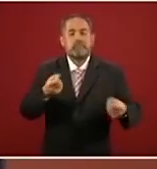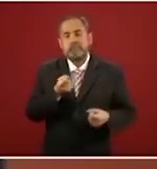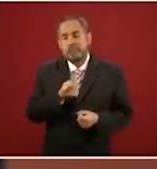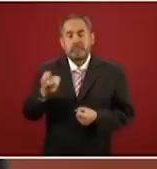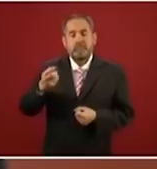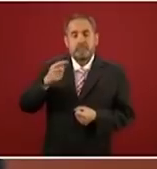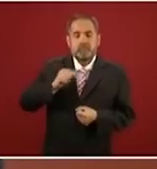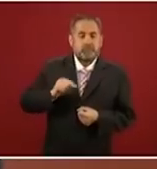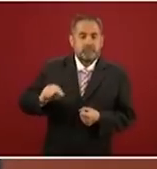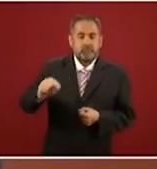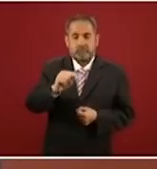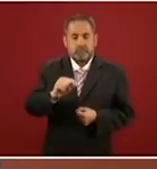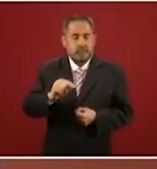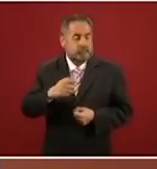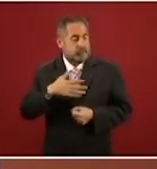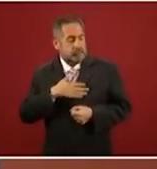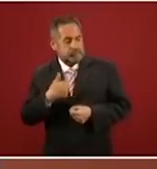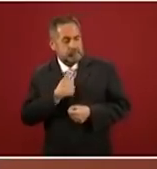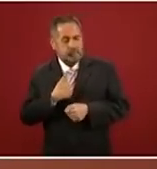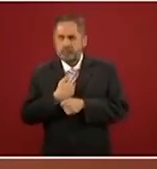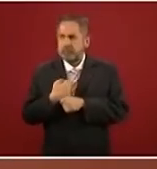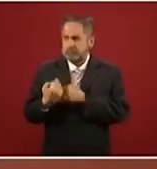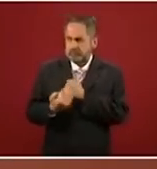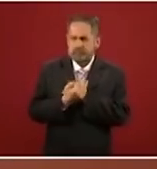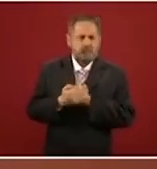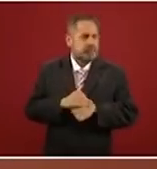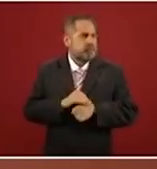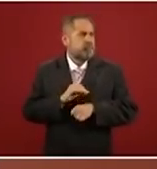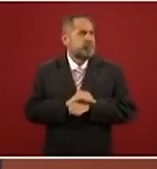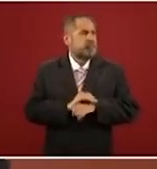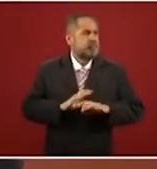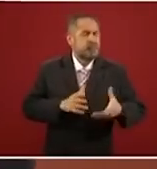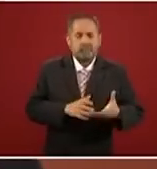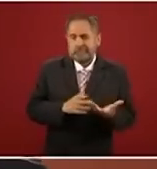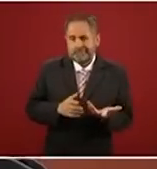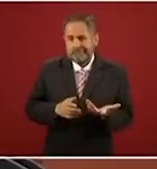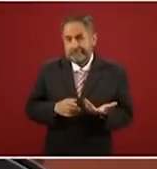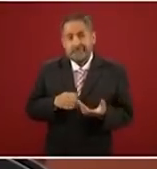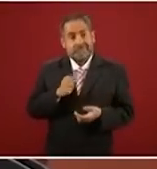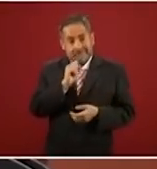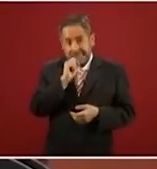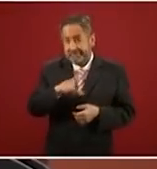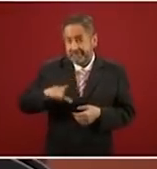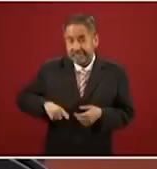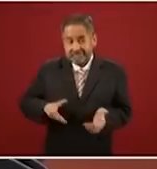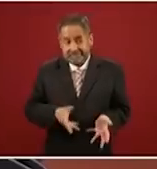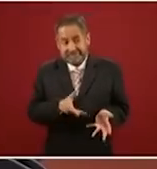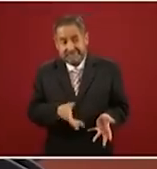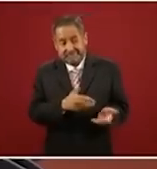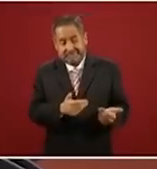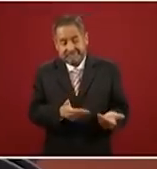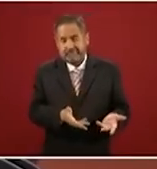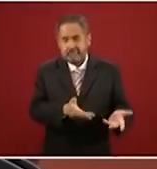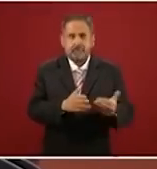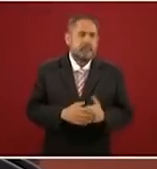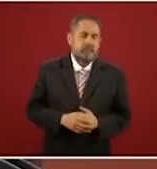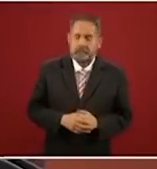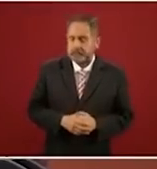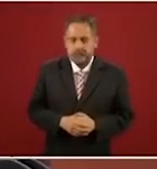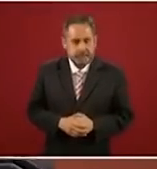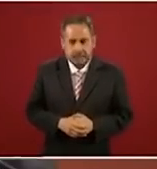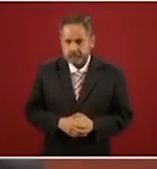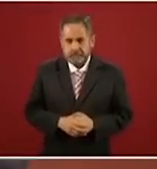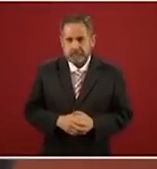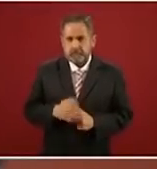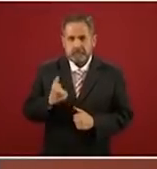este autodefensas se promovieron inclusive desde el gobierno y todavía no se ha